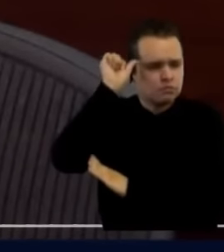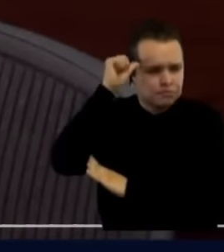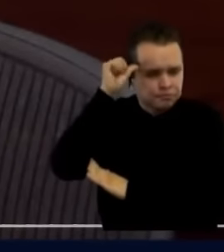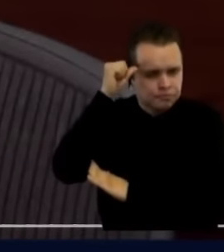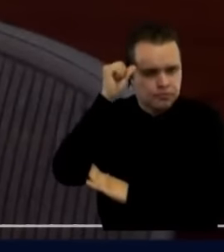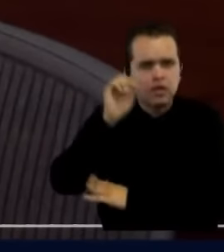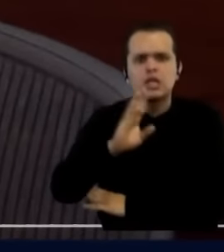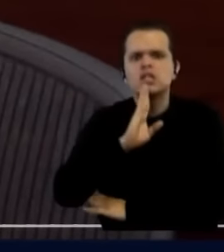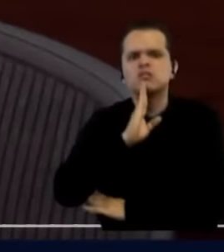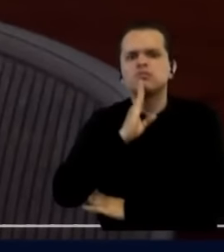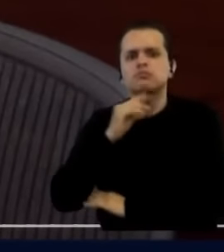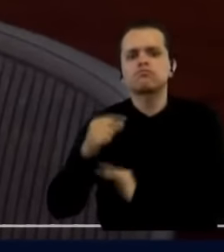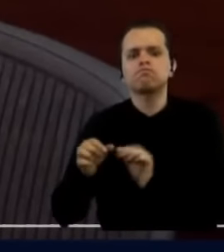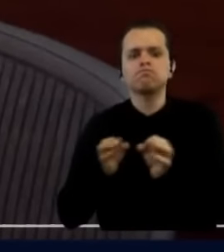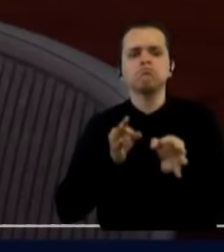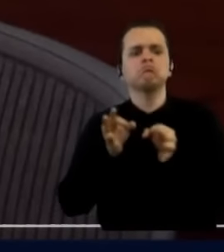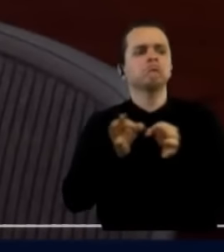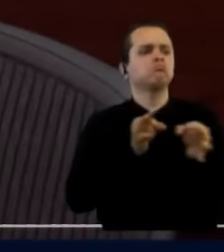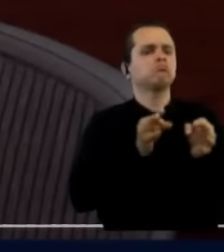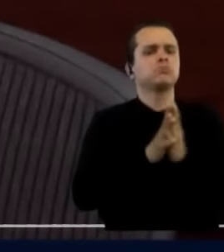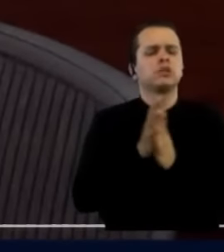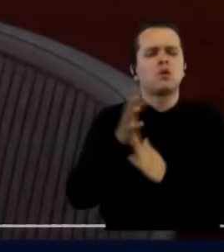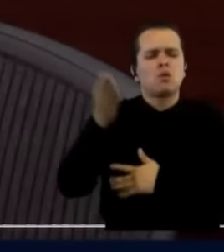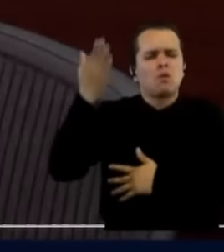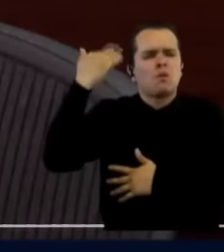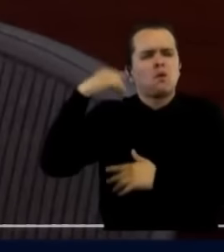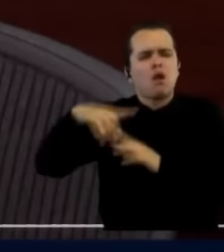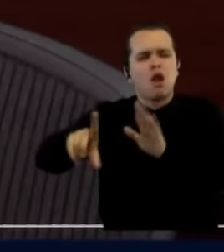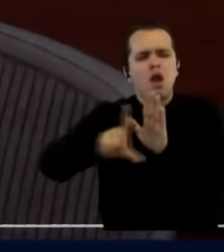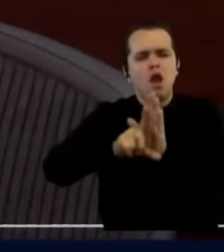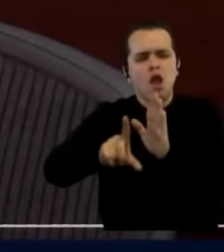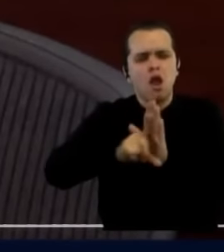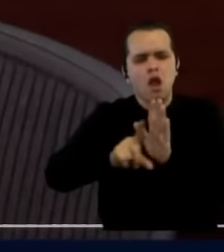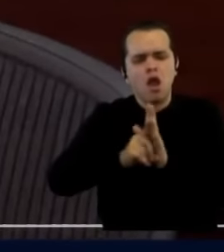Recordemos quién fue el ponente de aquella ley